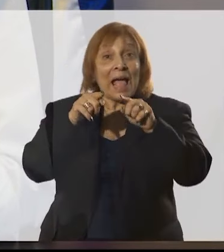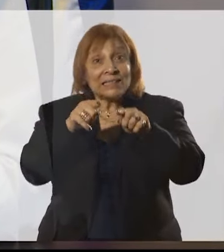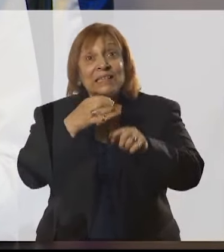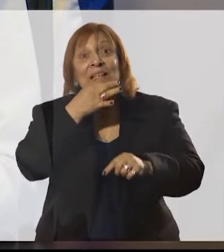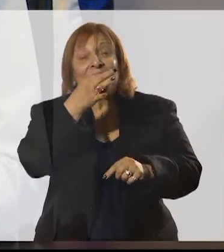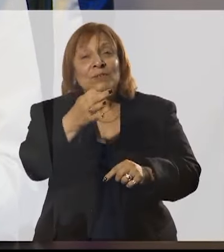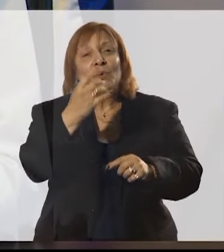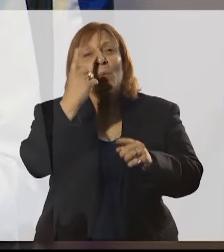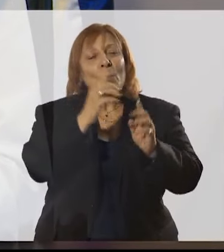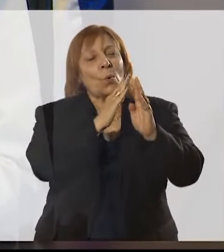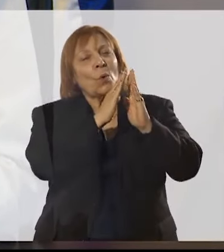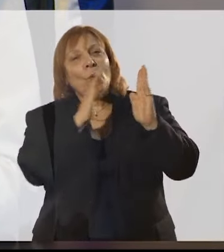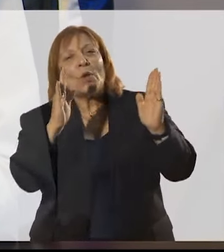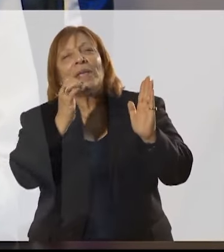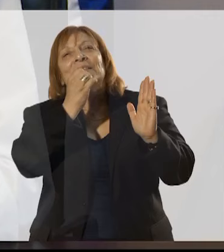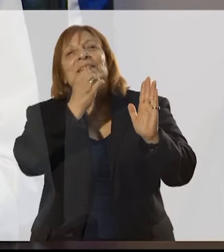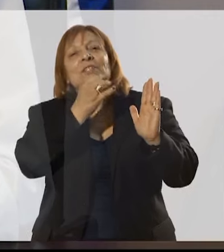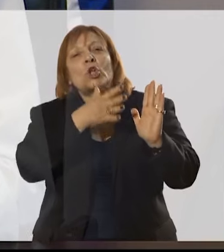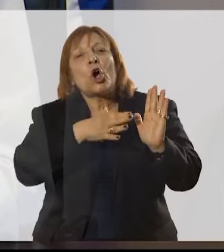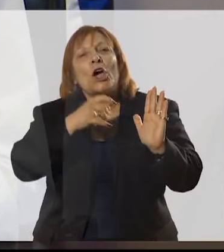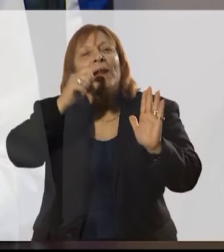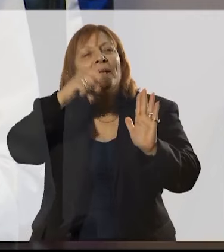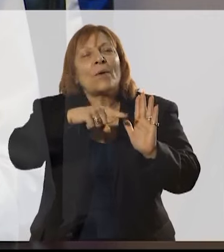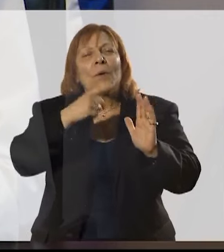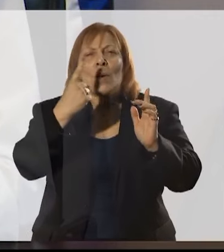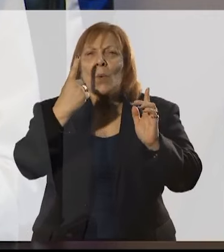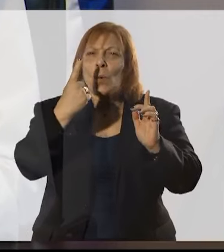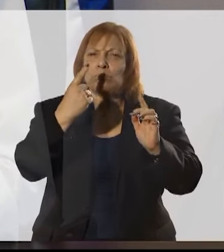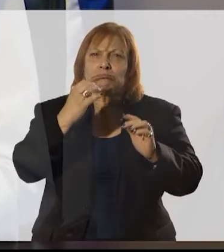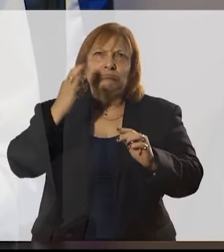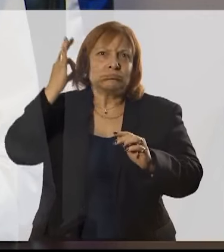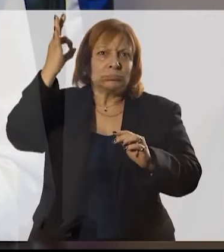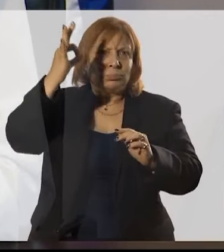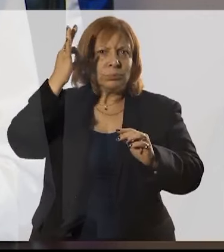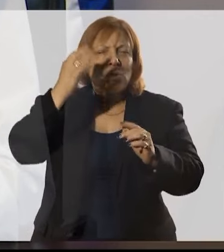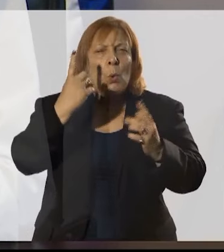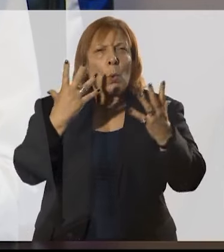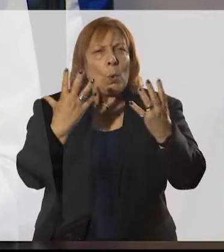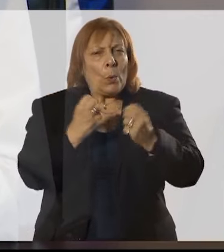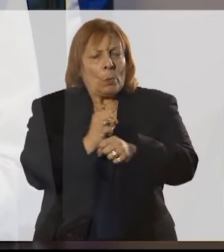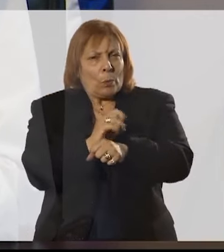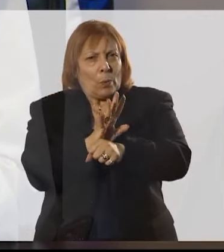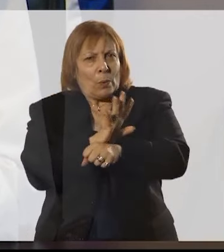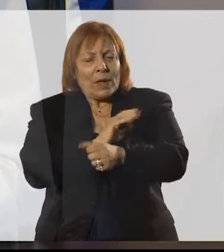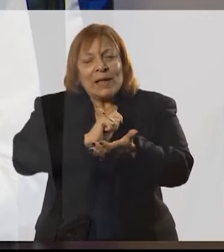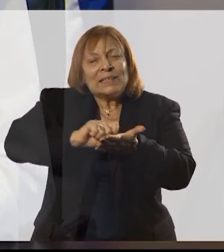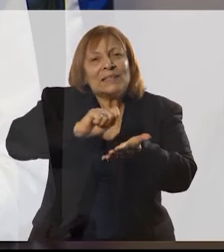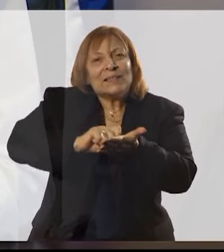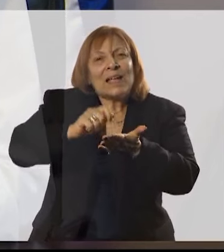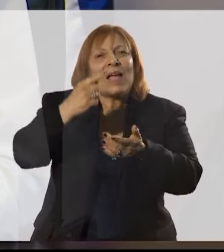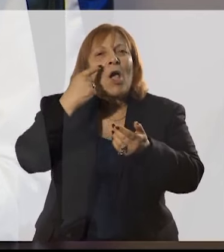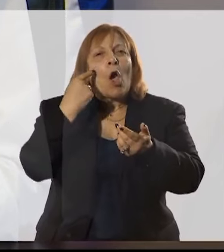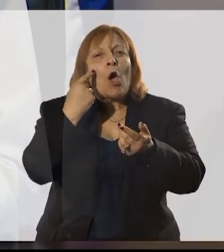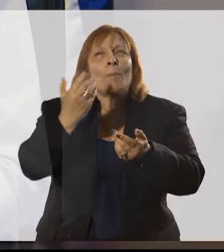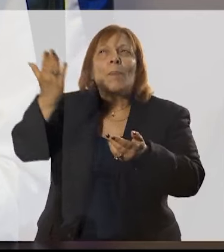así lo expresa un pasaje de introducción en la historia un magistral y conmovedor ensayo